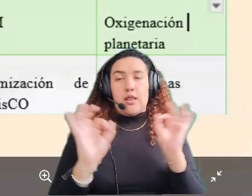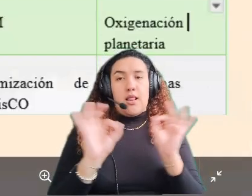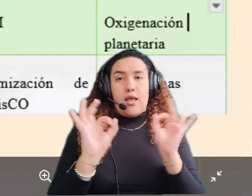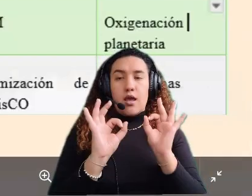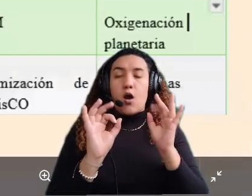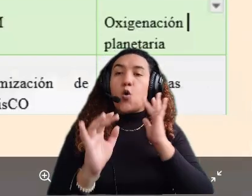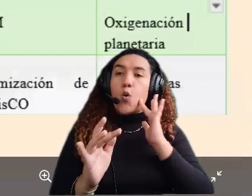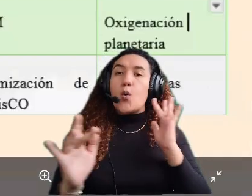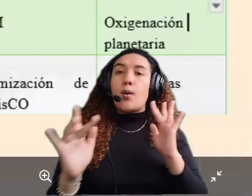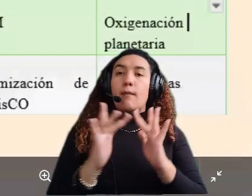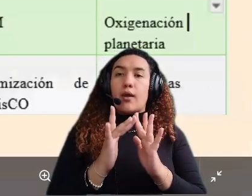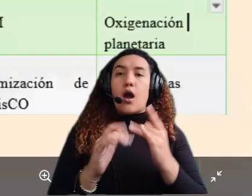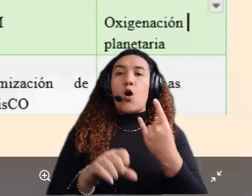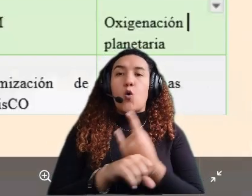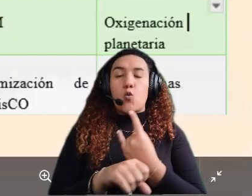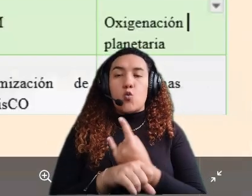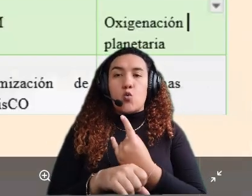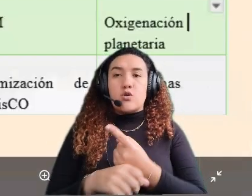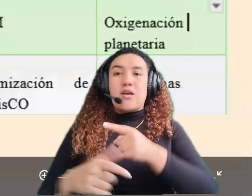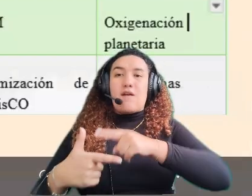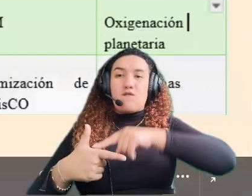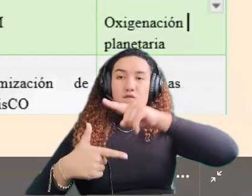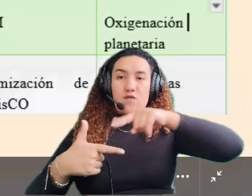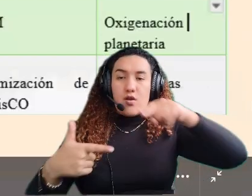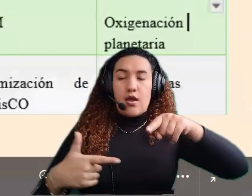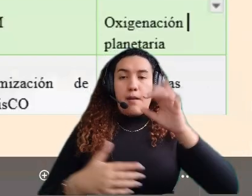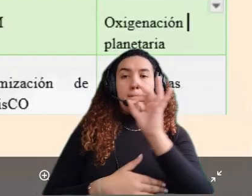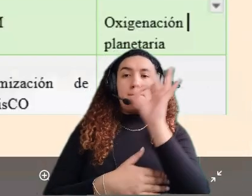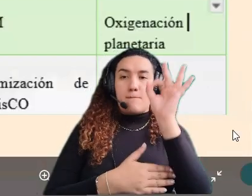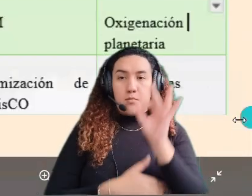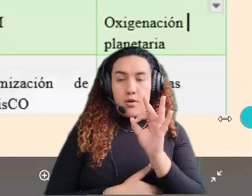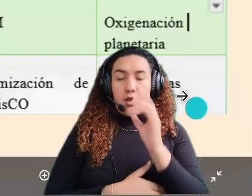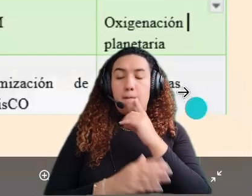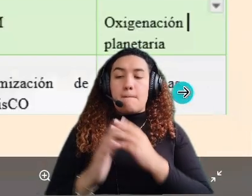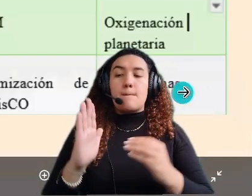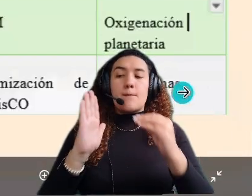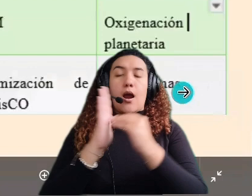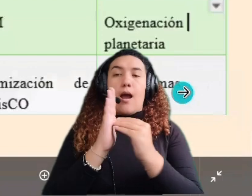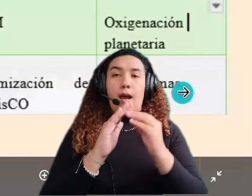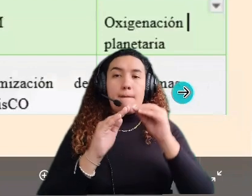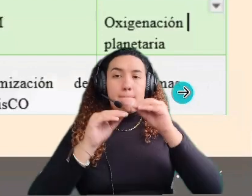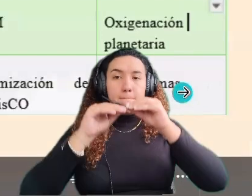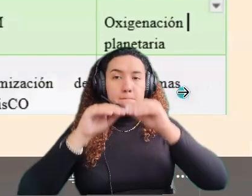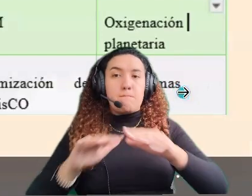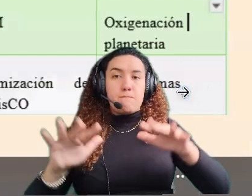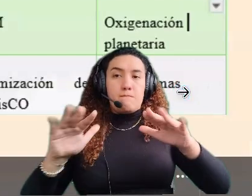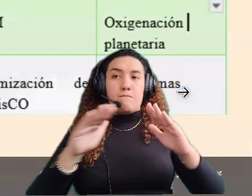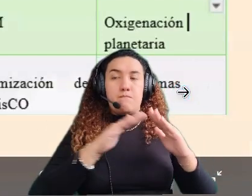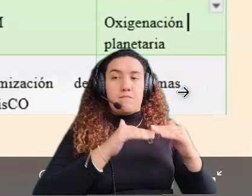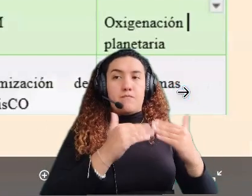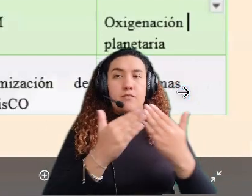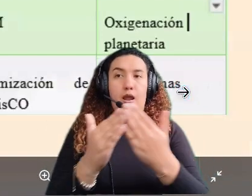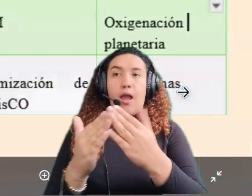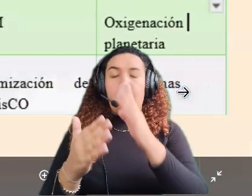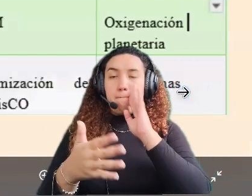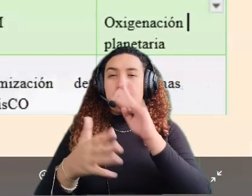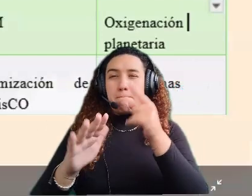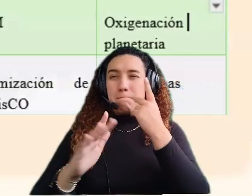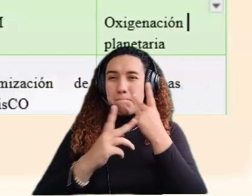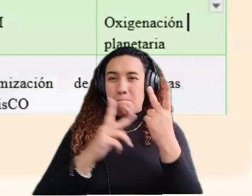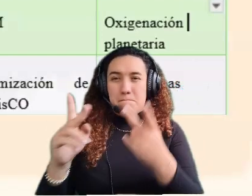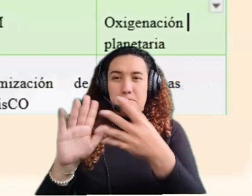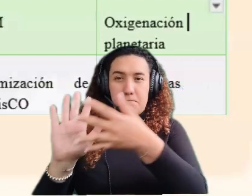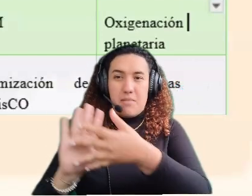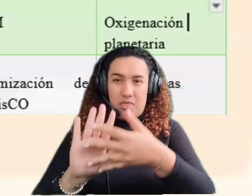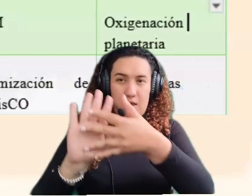que únicamente se usaron frecuencias, porcentajes, rangos y rangos reportados en la literatura, que eso es algo que podemos visualizar